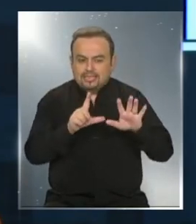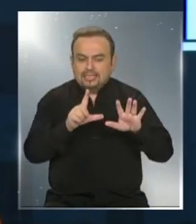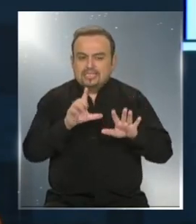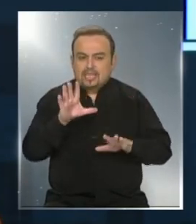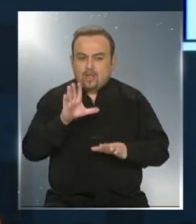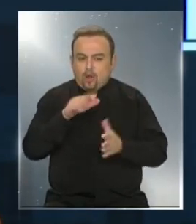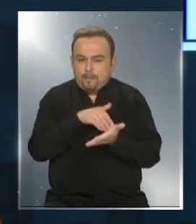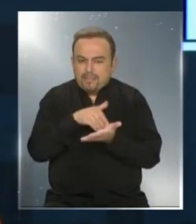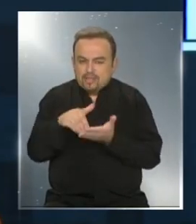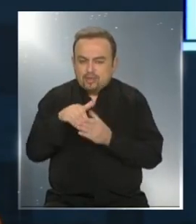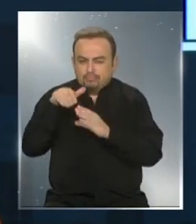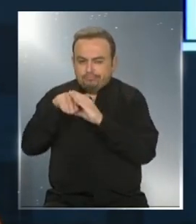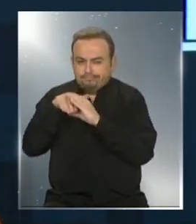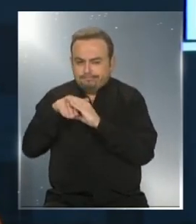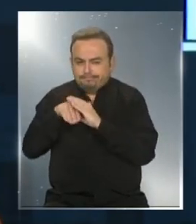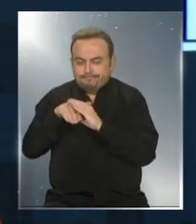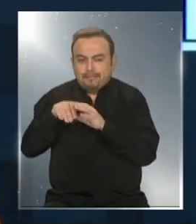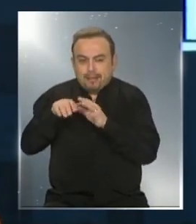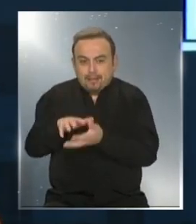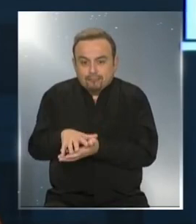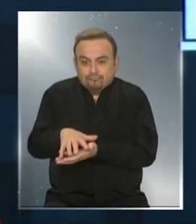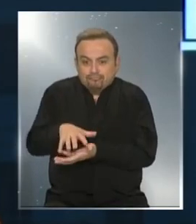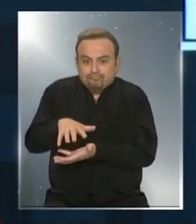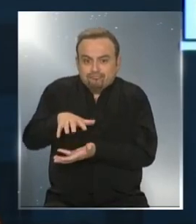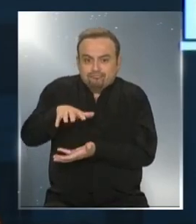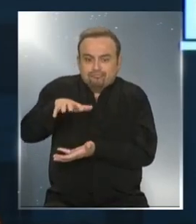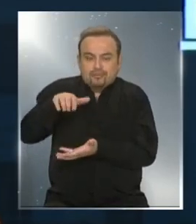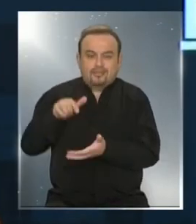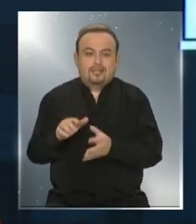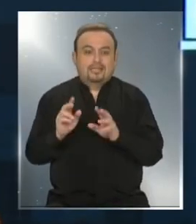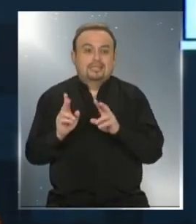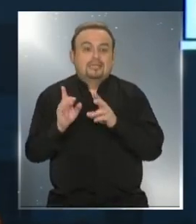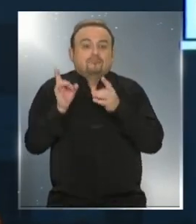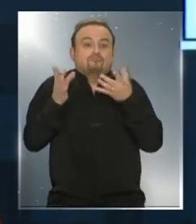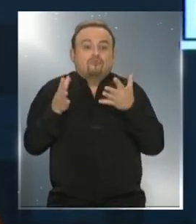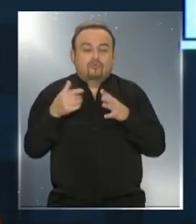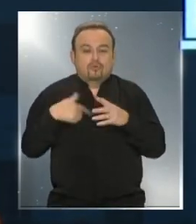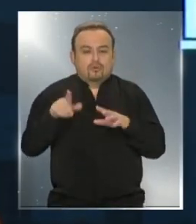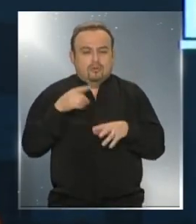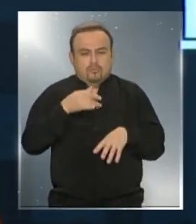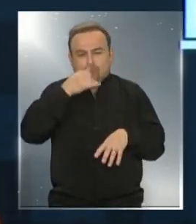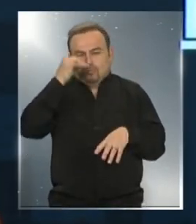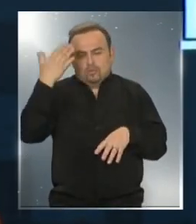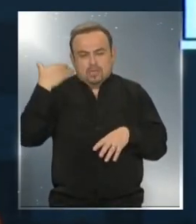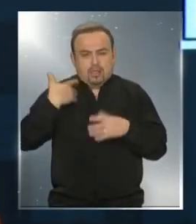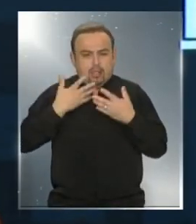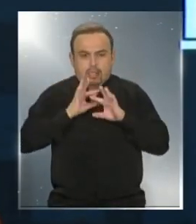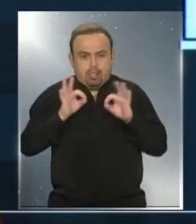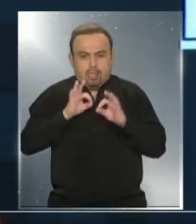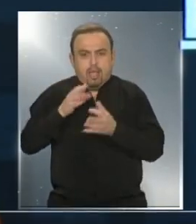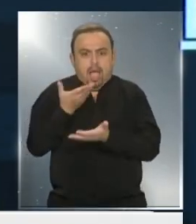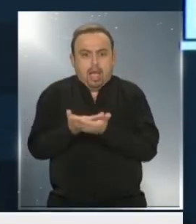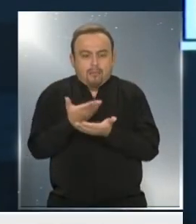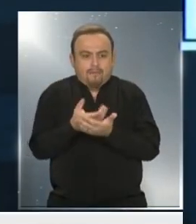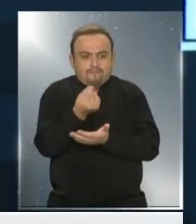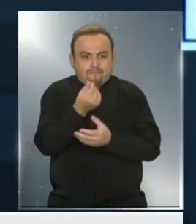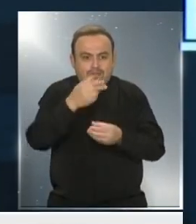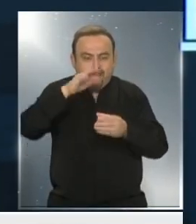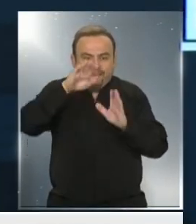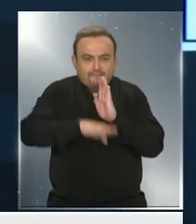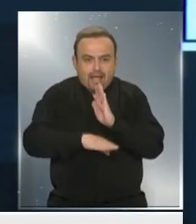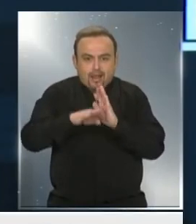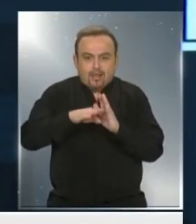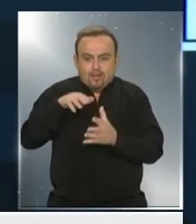millones de barriles en las reservas mismas para conectarlo esa sería la primera vez en mucho tiempo que se ha aprovechado para obtener el